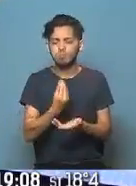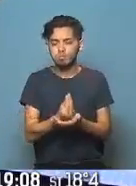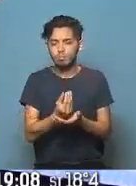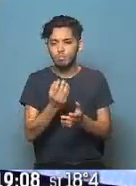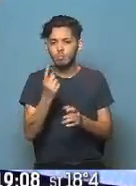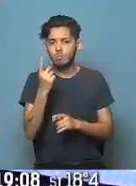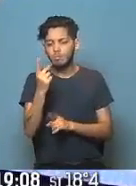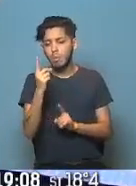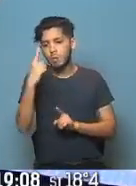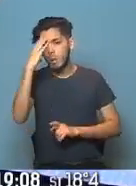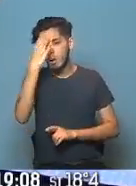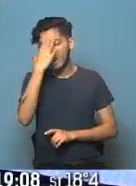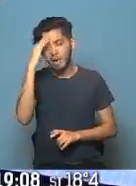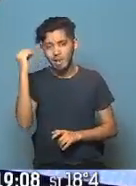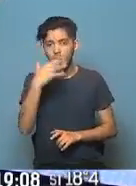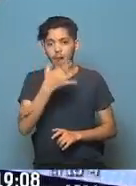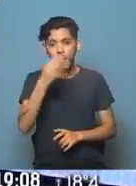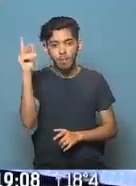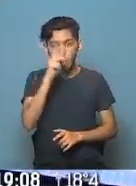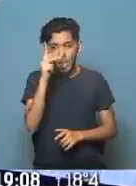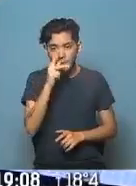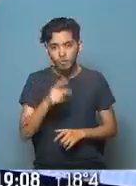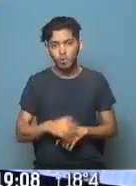Cristina. La verdad que es un funcionario, claro,